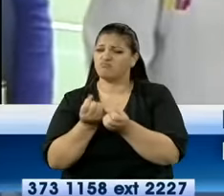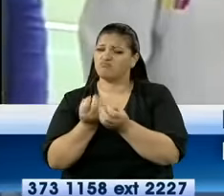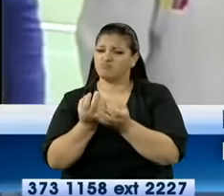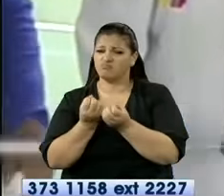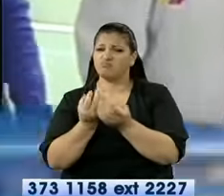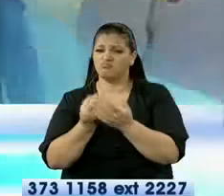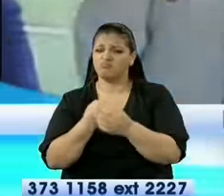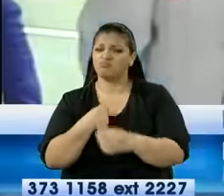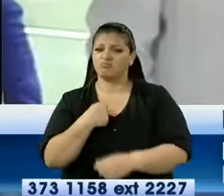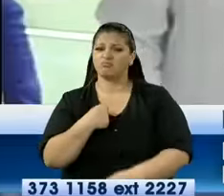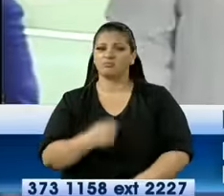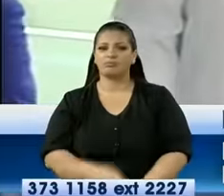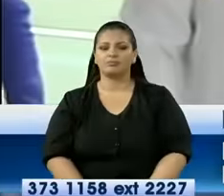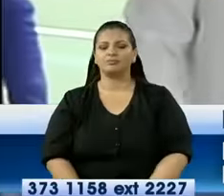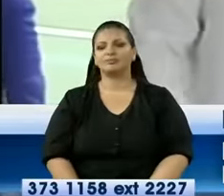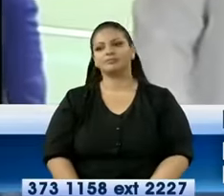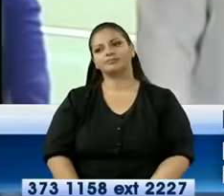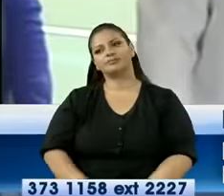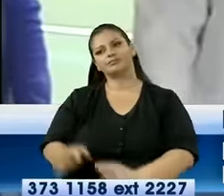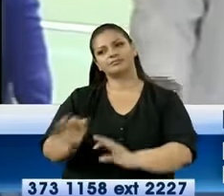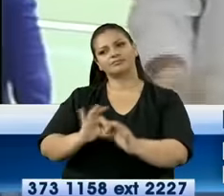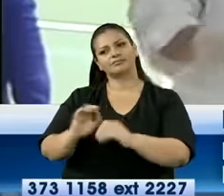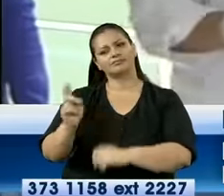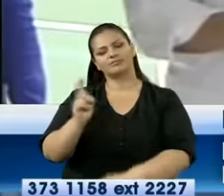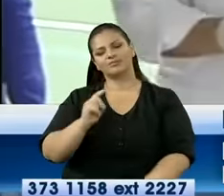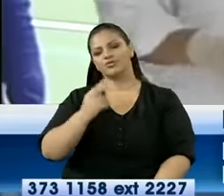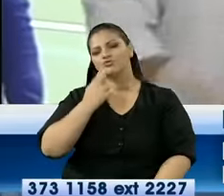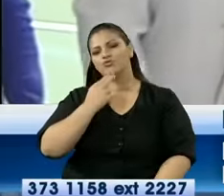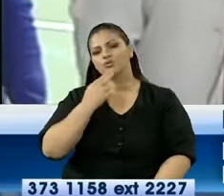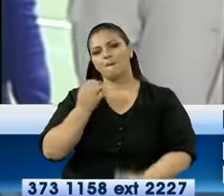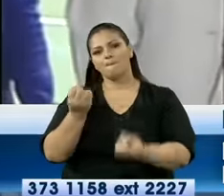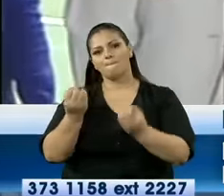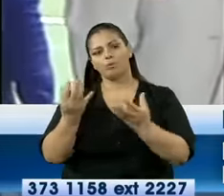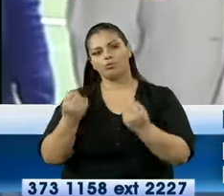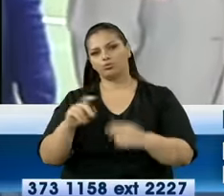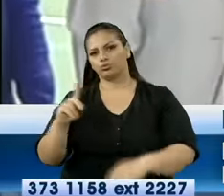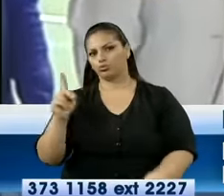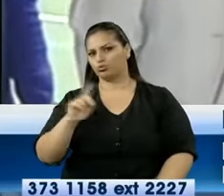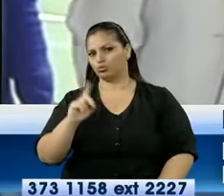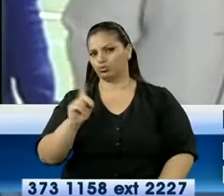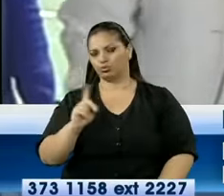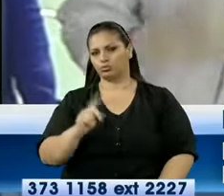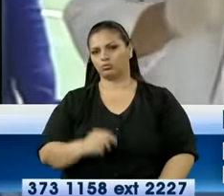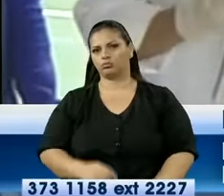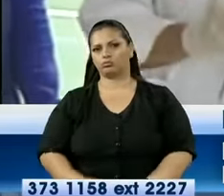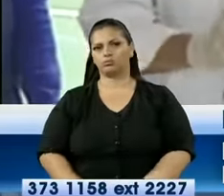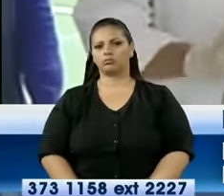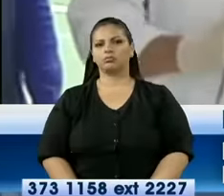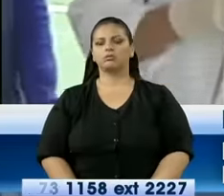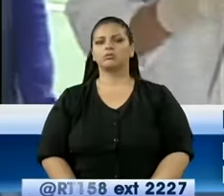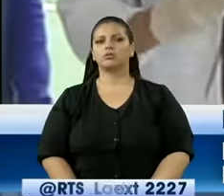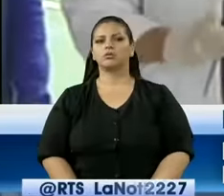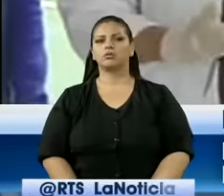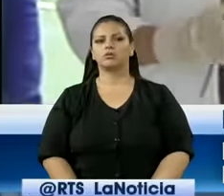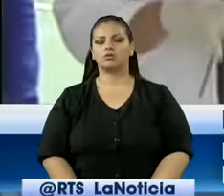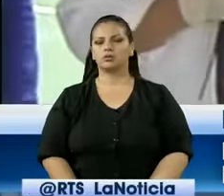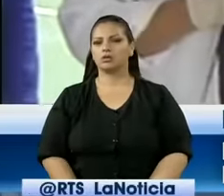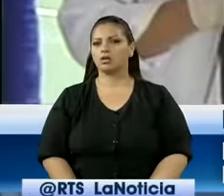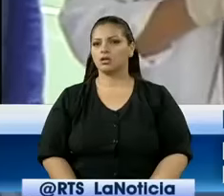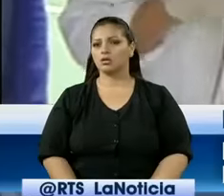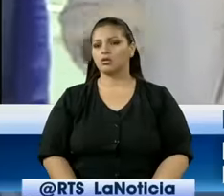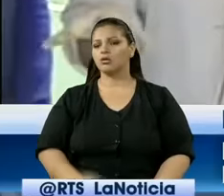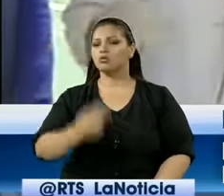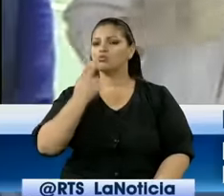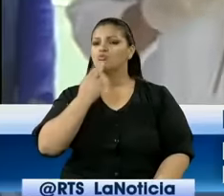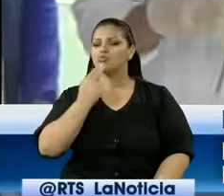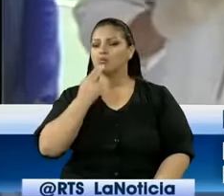sea, los alimentos con alta carga de carbohidratos, en eso estamos hablando de los caramelos, o sea, son alimentos que tienen calorías, por lo tanto nos aportan nutrientes, por lo tanto